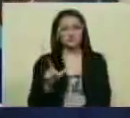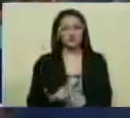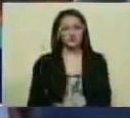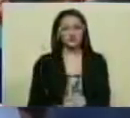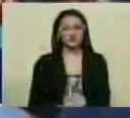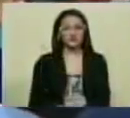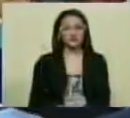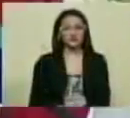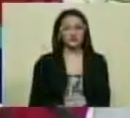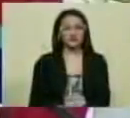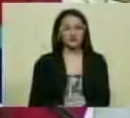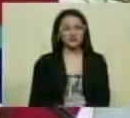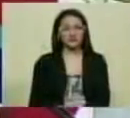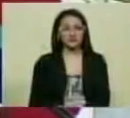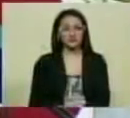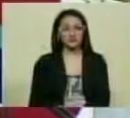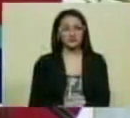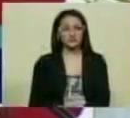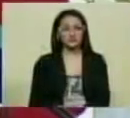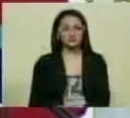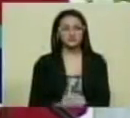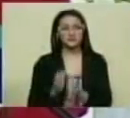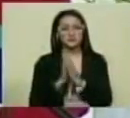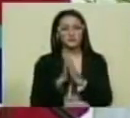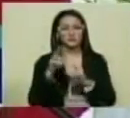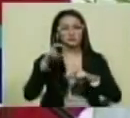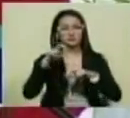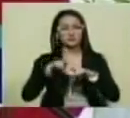Buenas tardes, hermanos, hermanas. Por favor, siéntese.